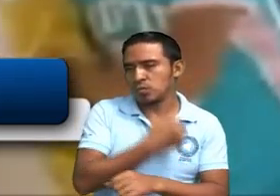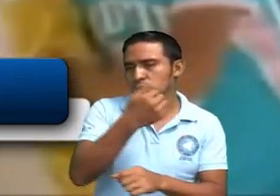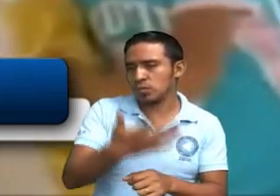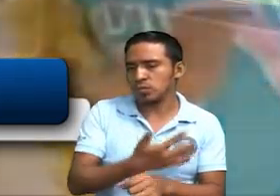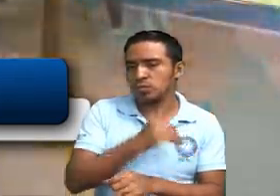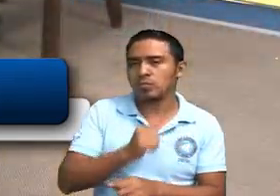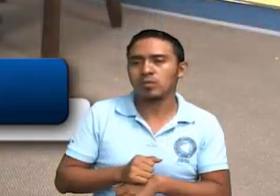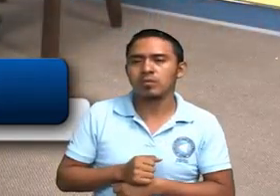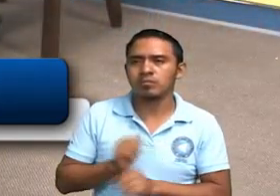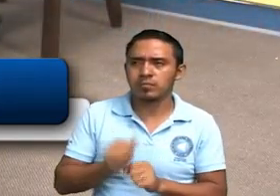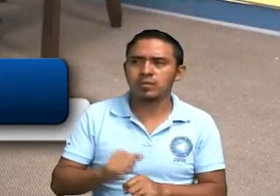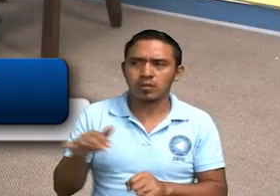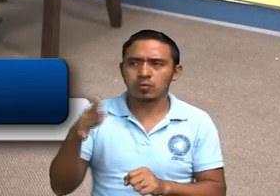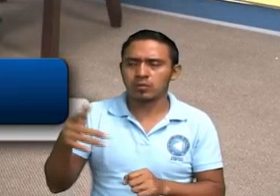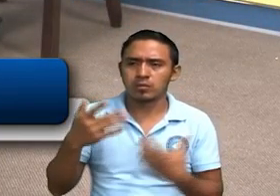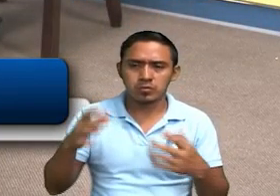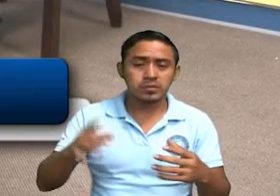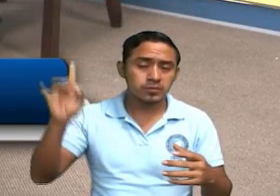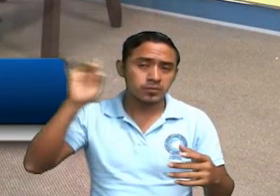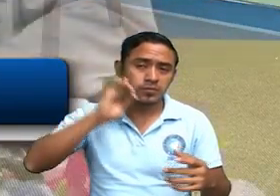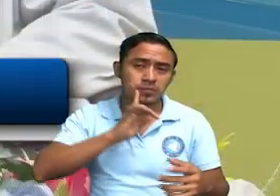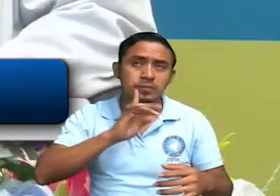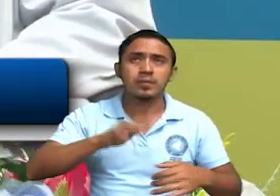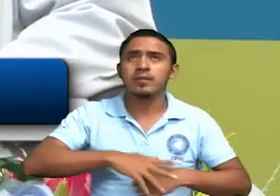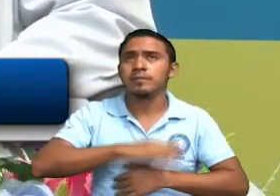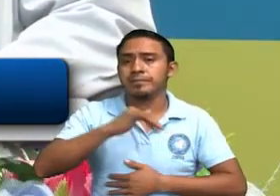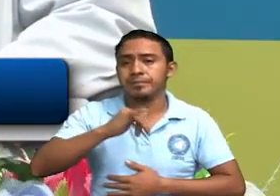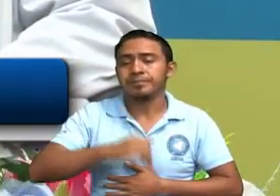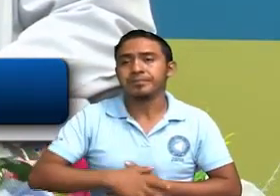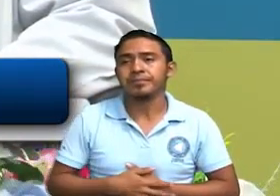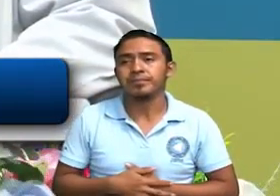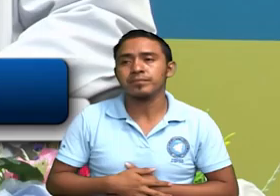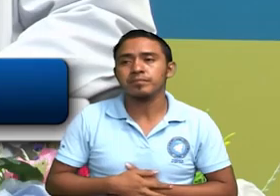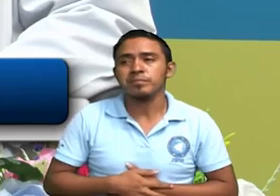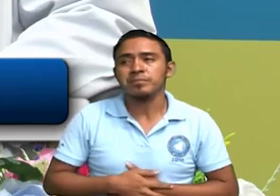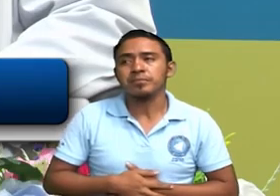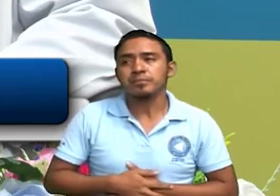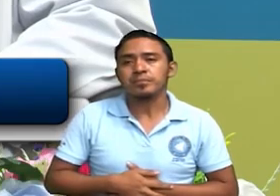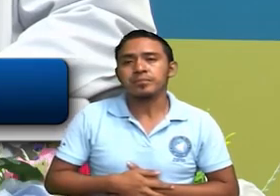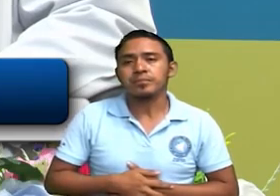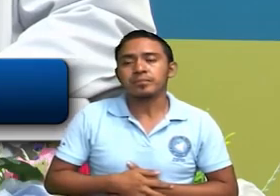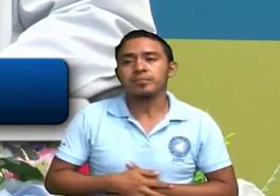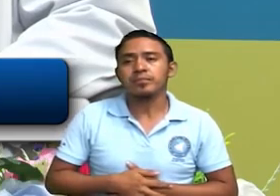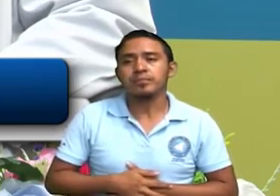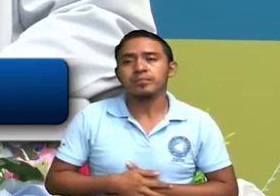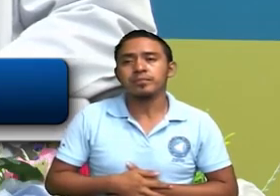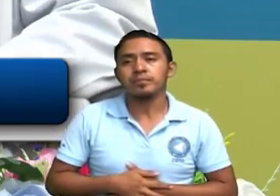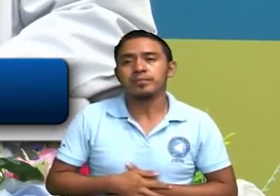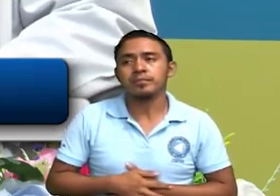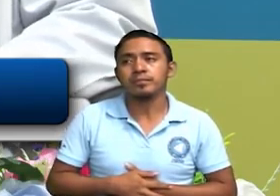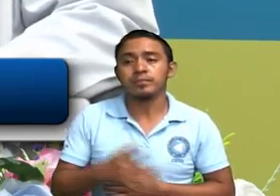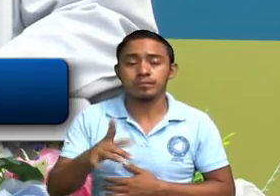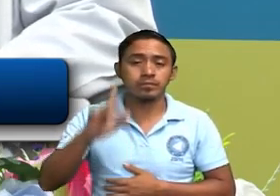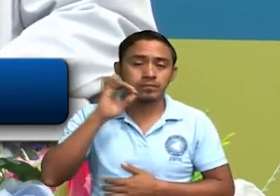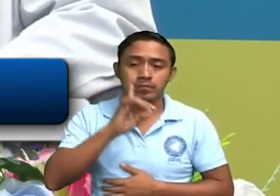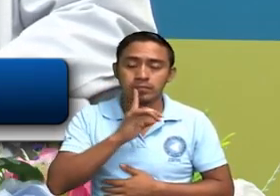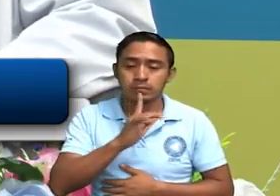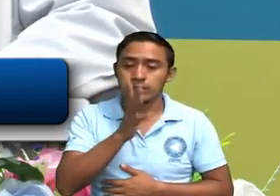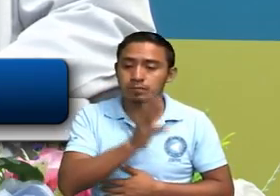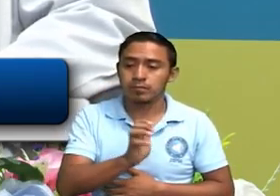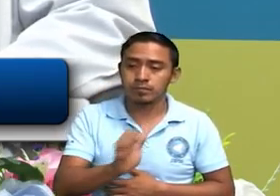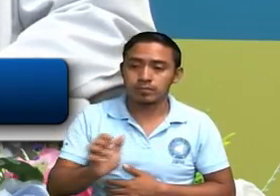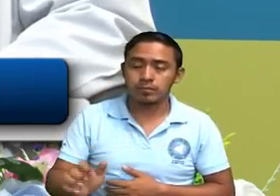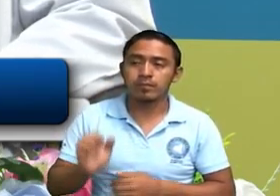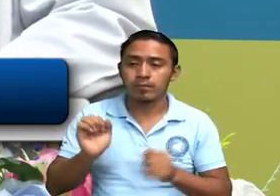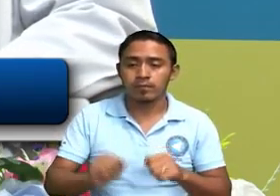factores externos que pueden...? Sí, es decir, por ejemplo, tenemos la sordera en los niños se